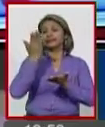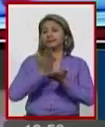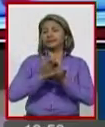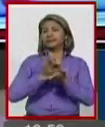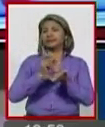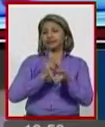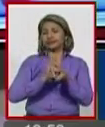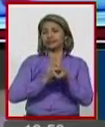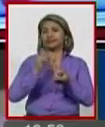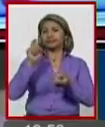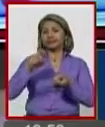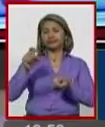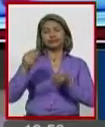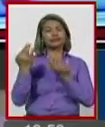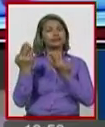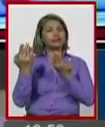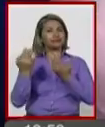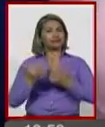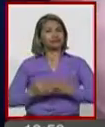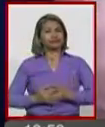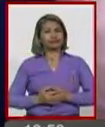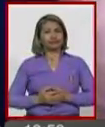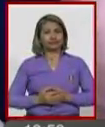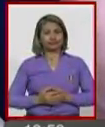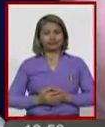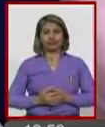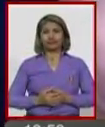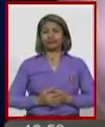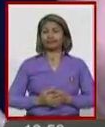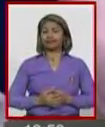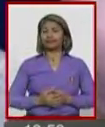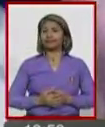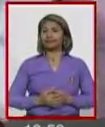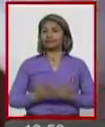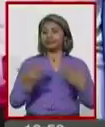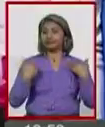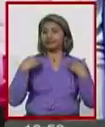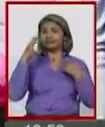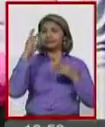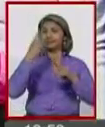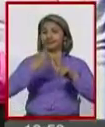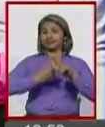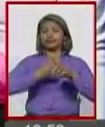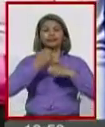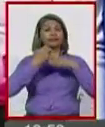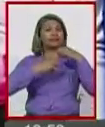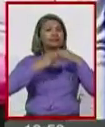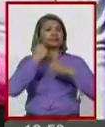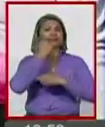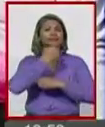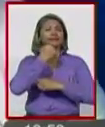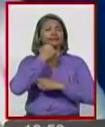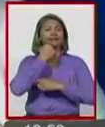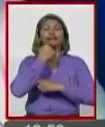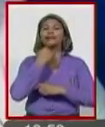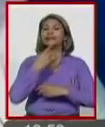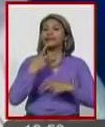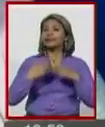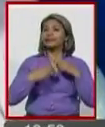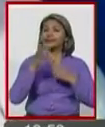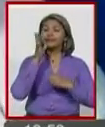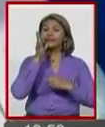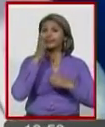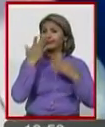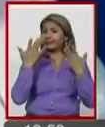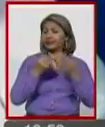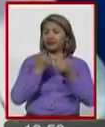paro médico y deben seguir esperando. Sixto Guararillo tiene 6 meses y sufre de labio leporino y paladar hendido. Su